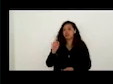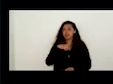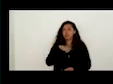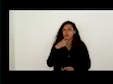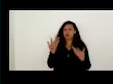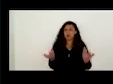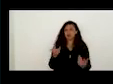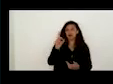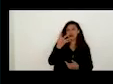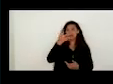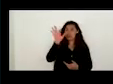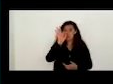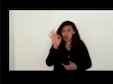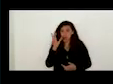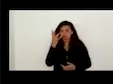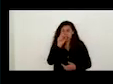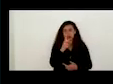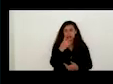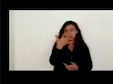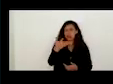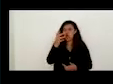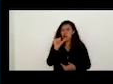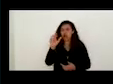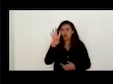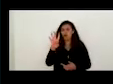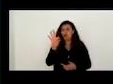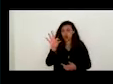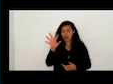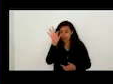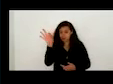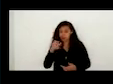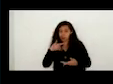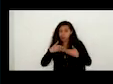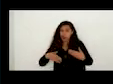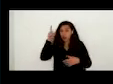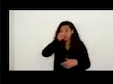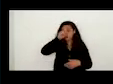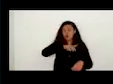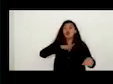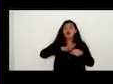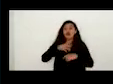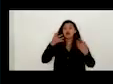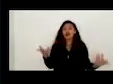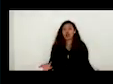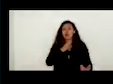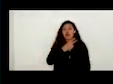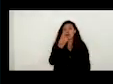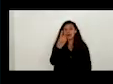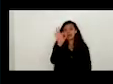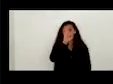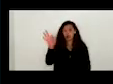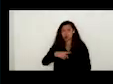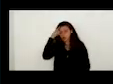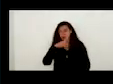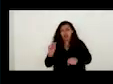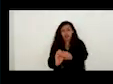un 35-40% cuando hoy en día las recomendaciones pueden decirnos que puede ser hasta el 25% de la